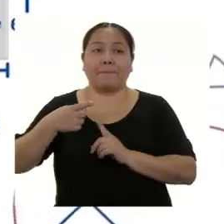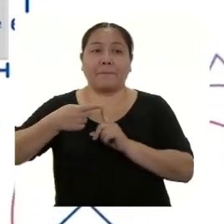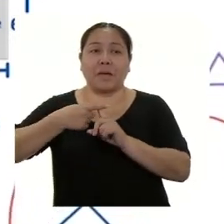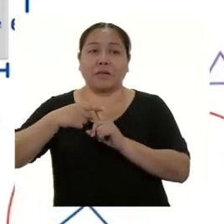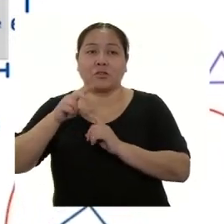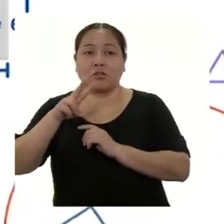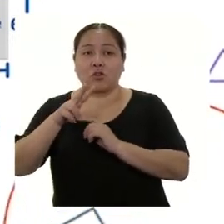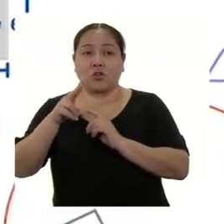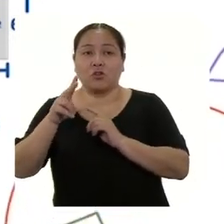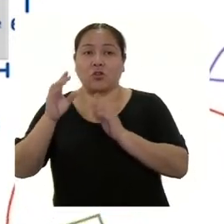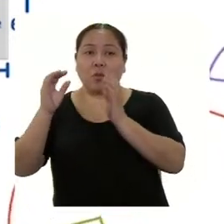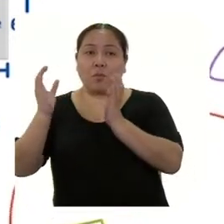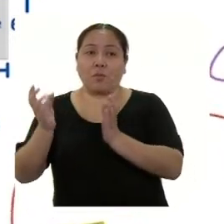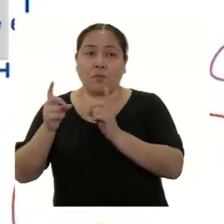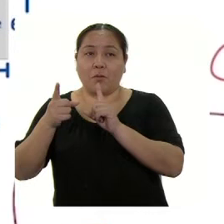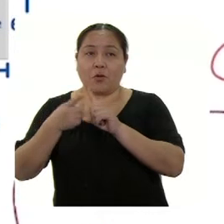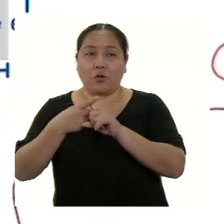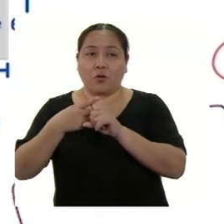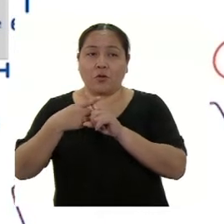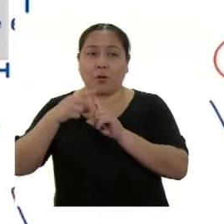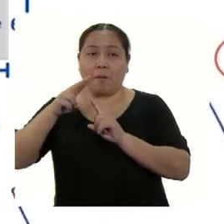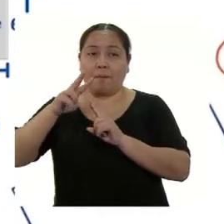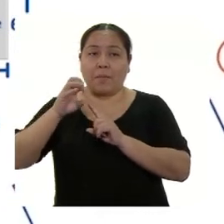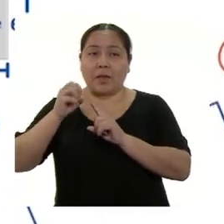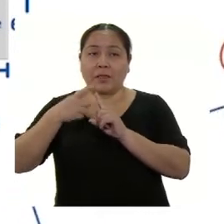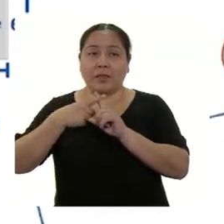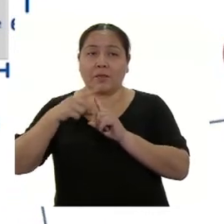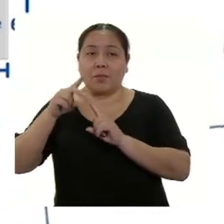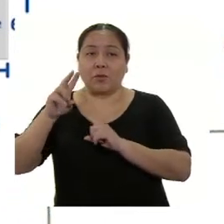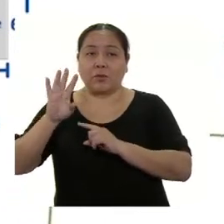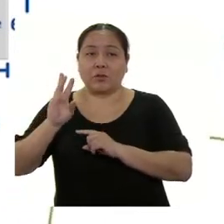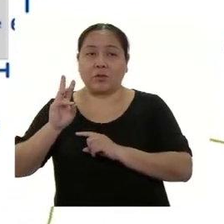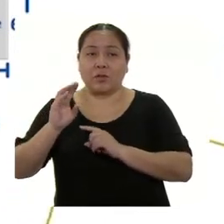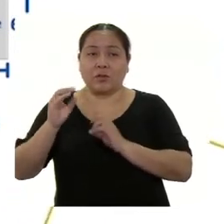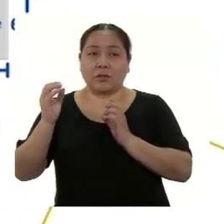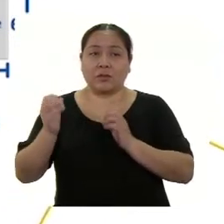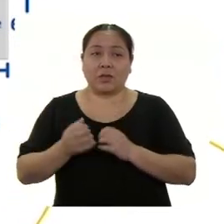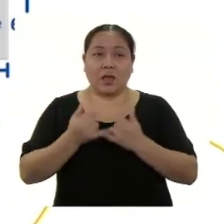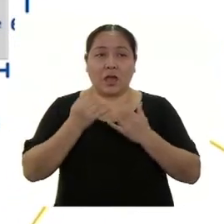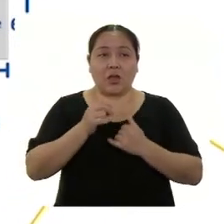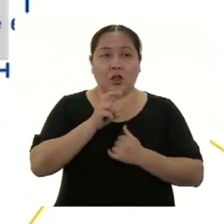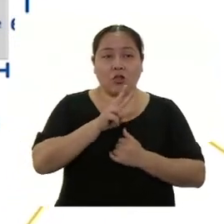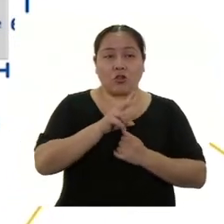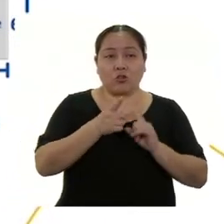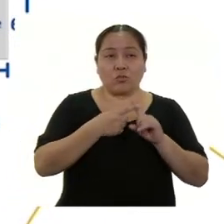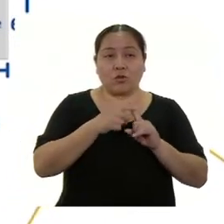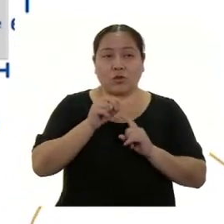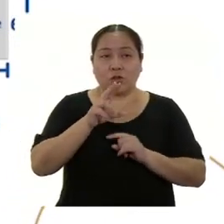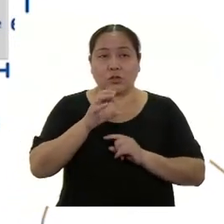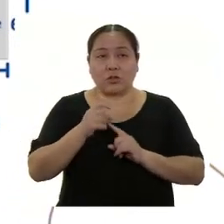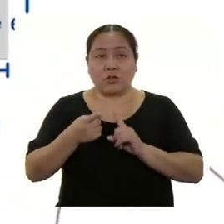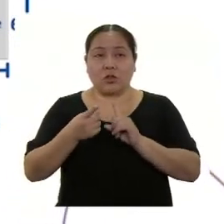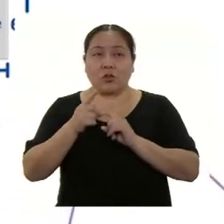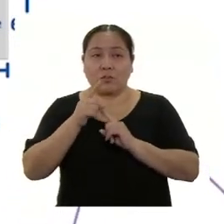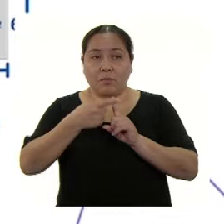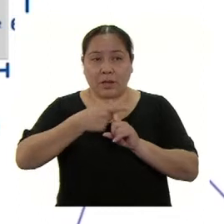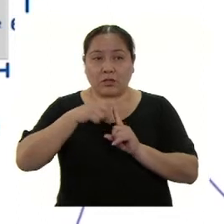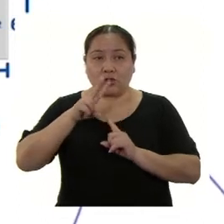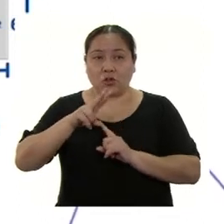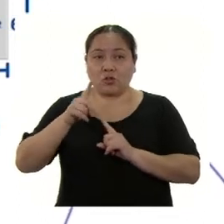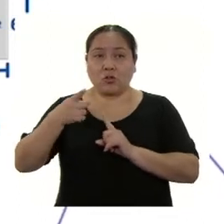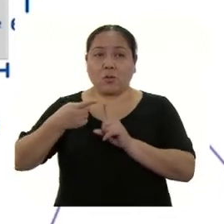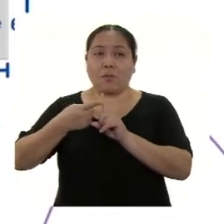2 por 20 metros por 6 metros. Ahora 2 por 300 y 2 por 120. Me